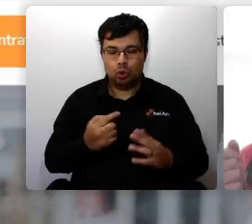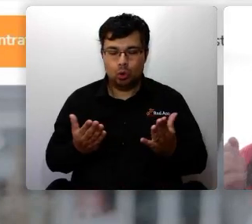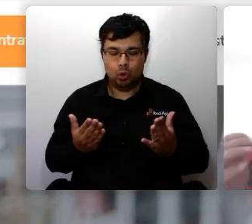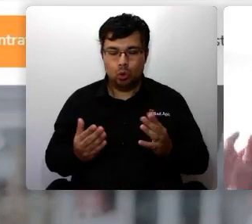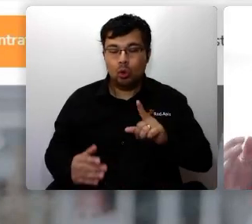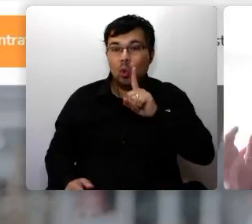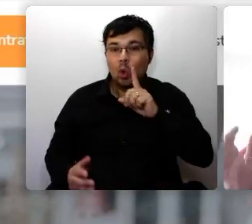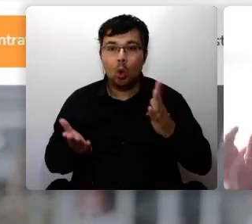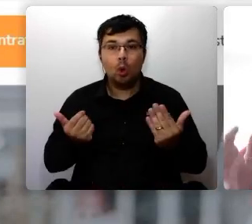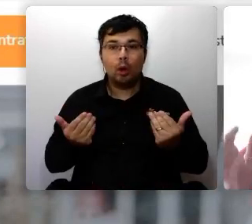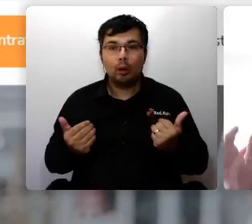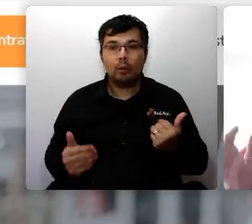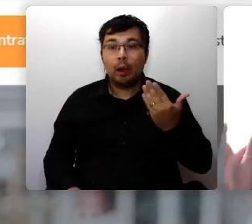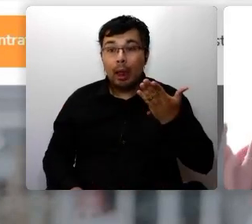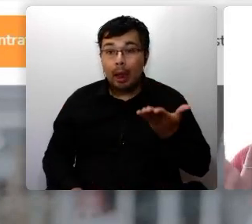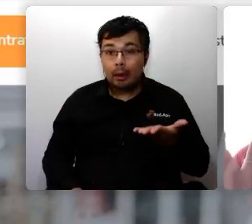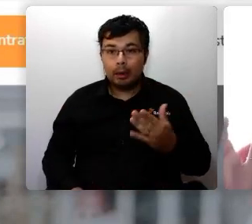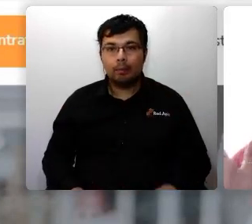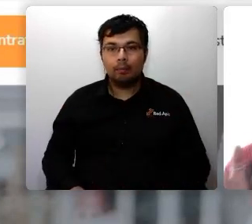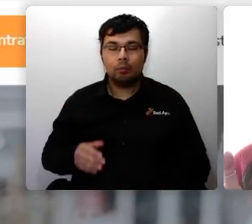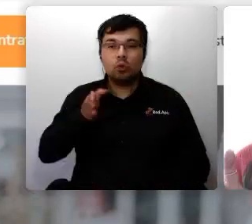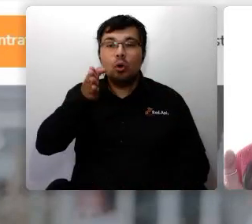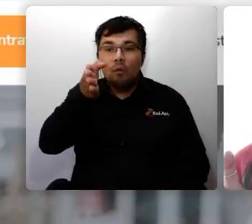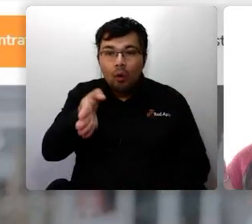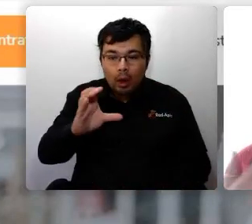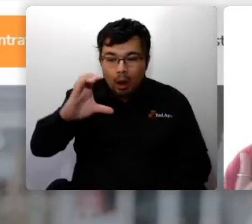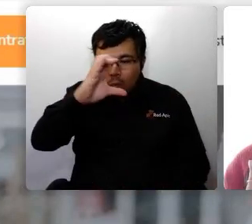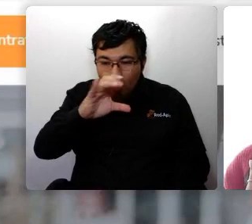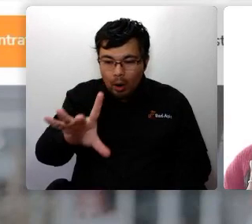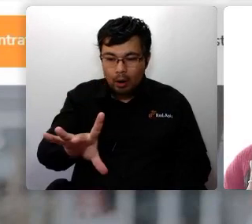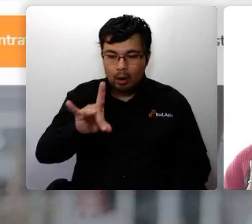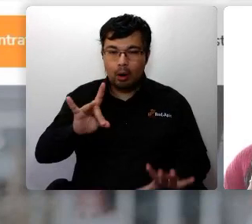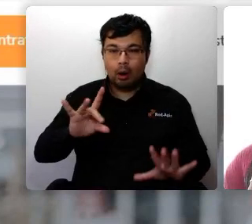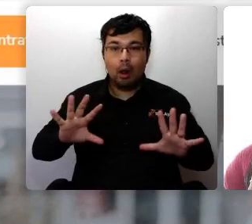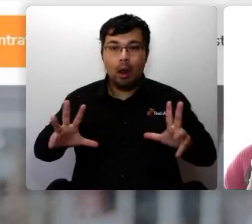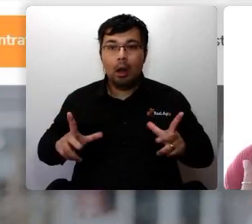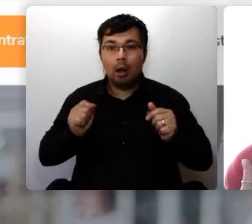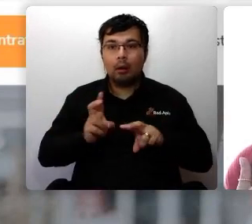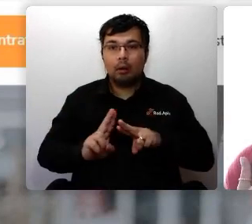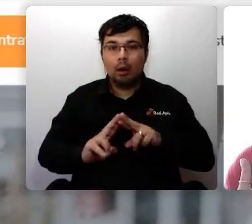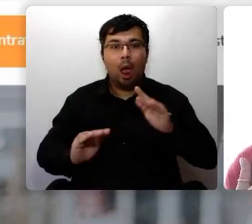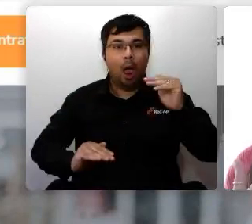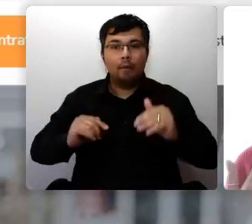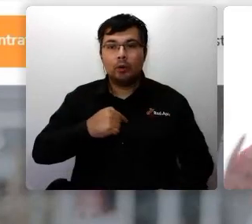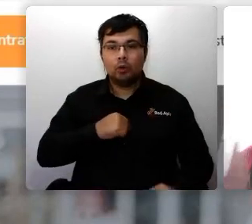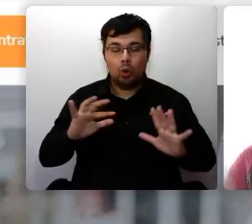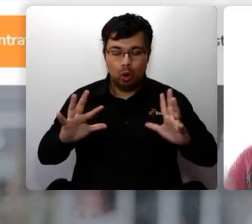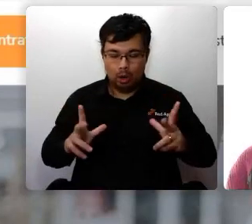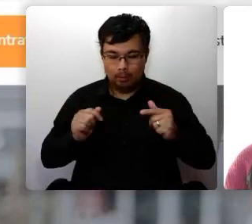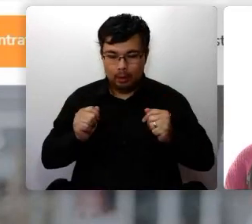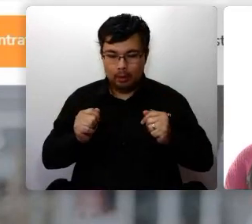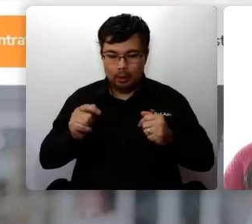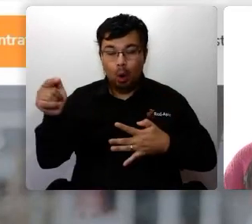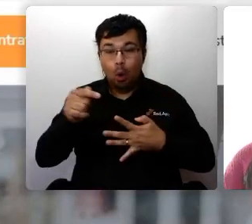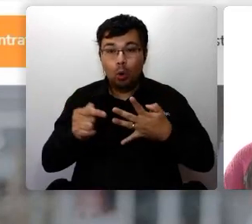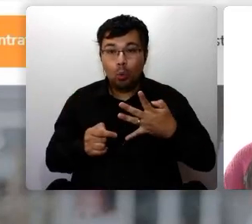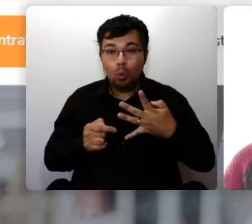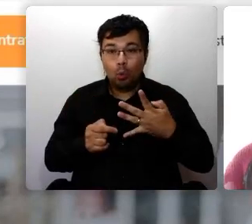y voy aquí a buscar el talento que me lo solucione. O sea, a veces yo no tengo capacidad ni los recursos para